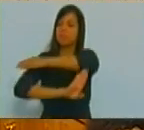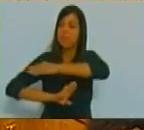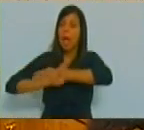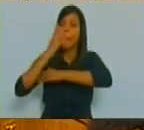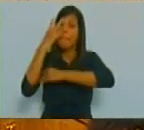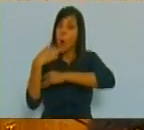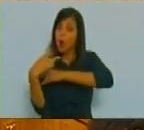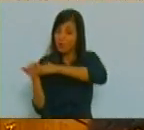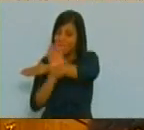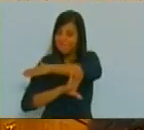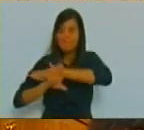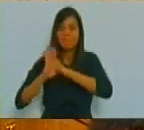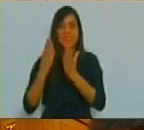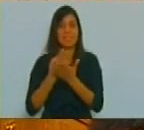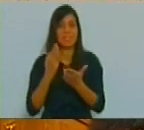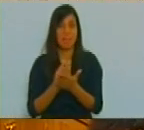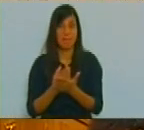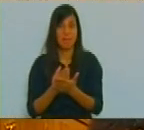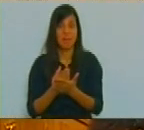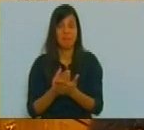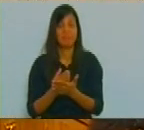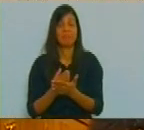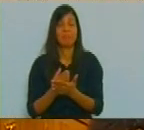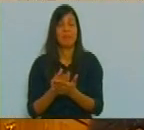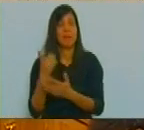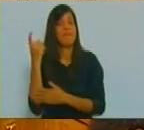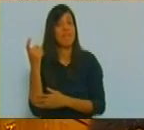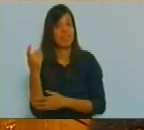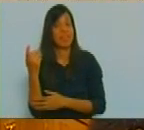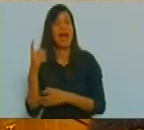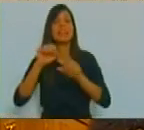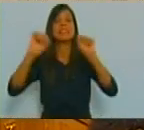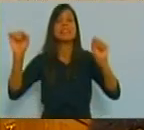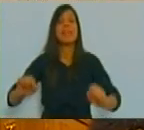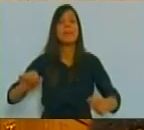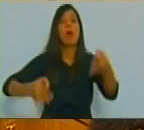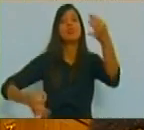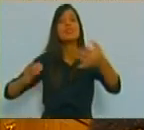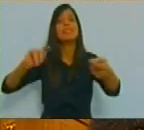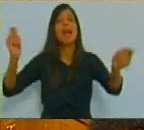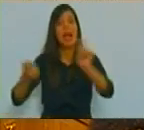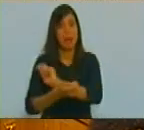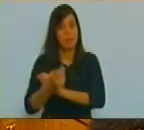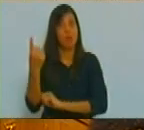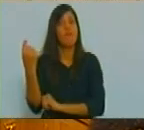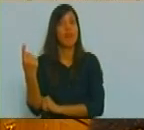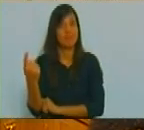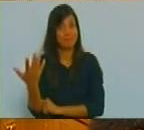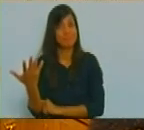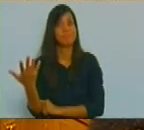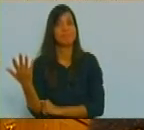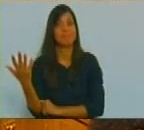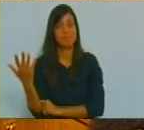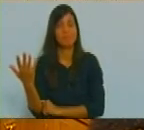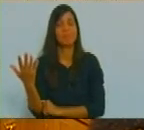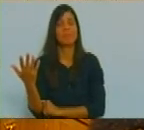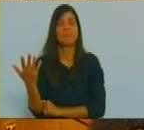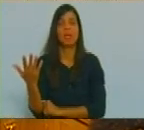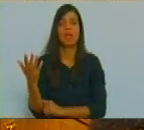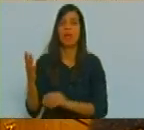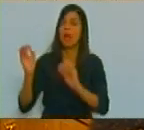bueno tenemos una deuda histórica con la justicia y esa es una petición que yo